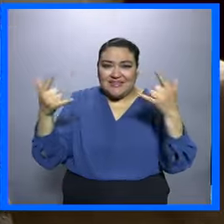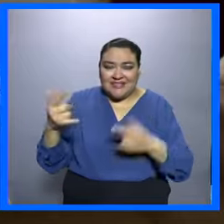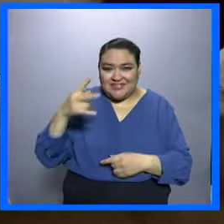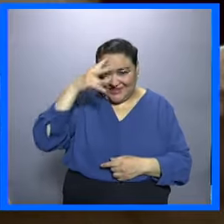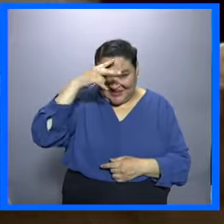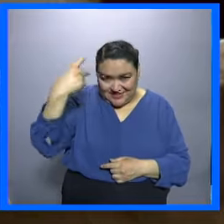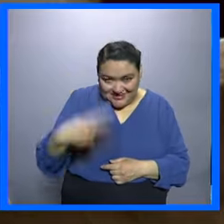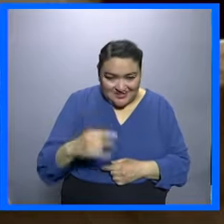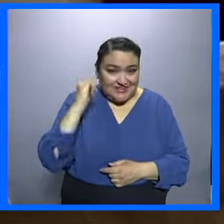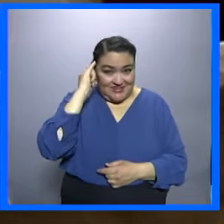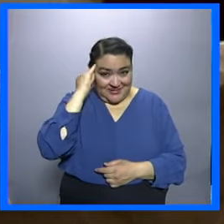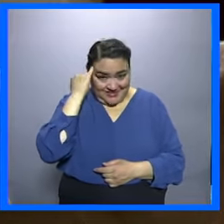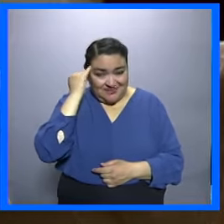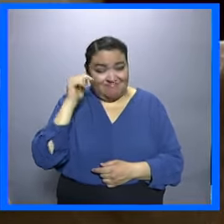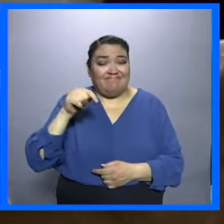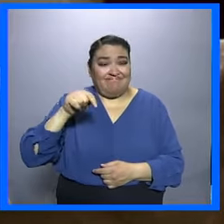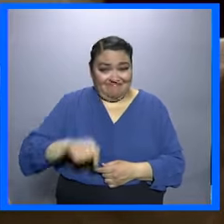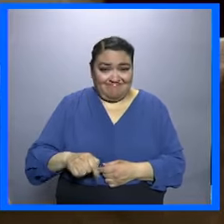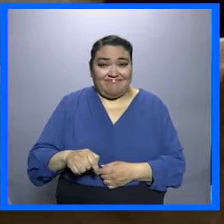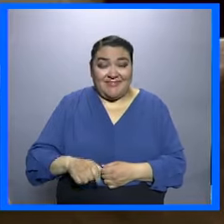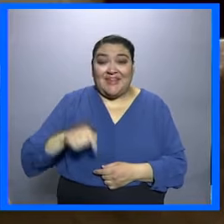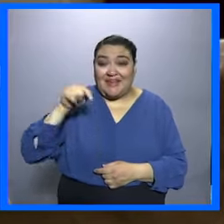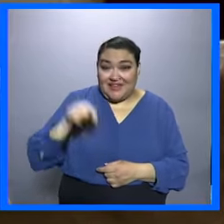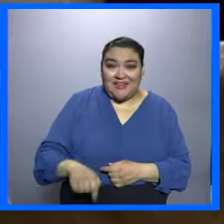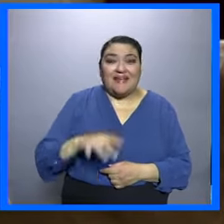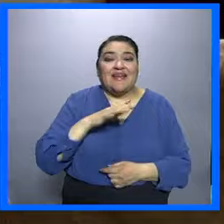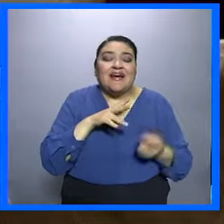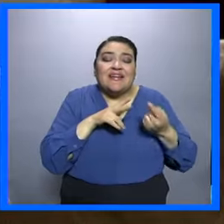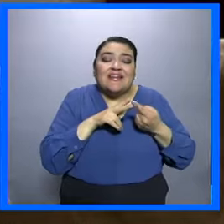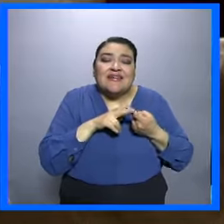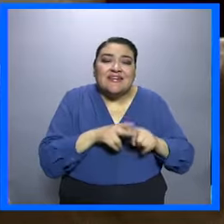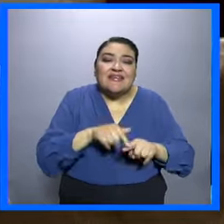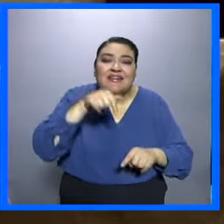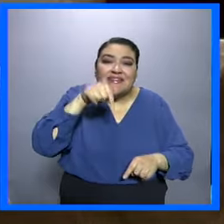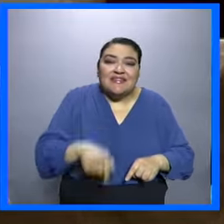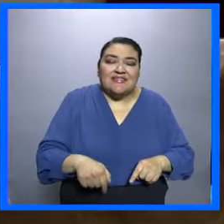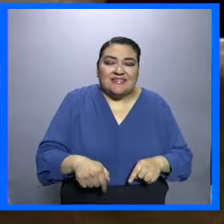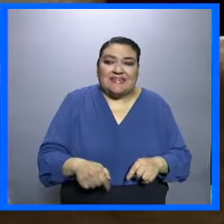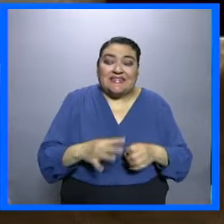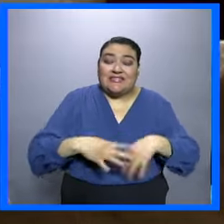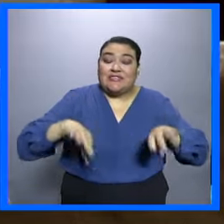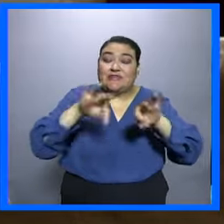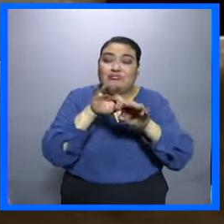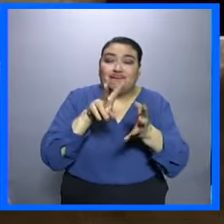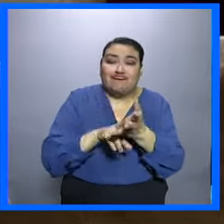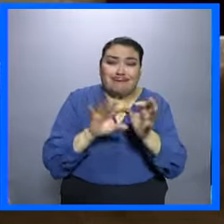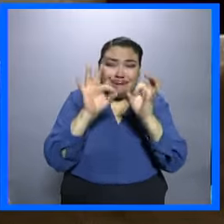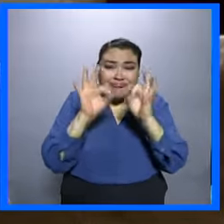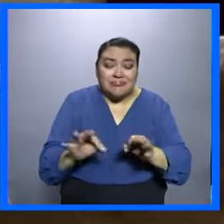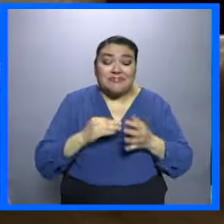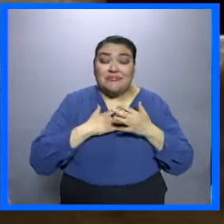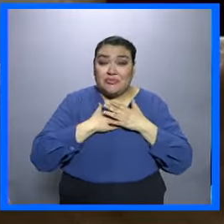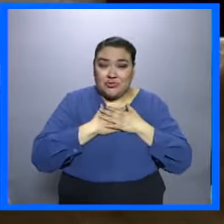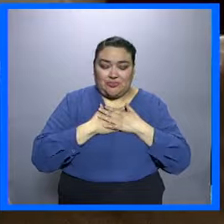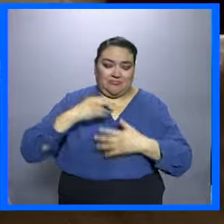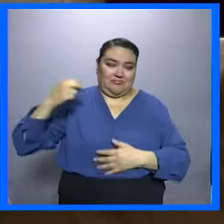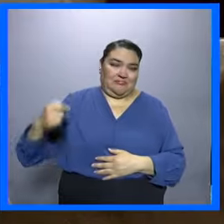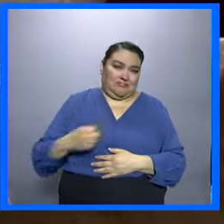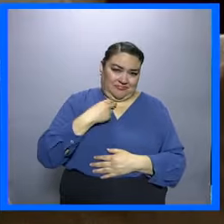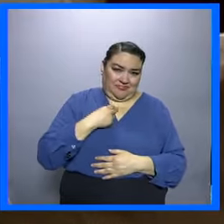pueblos originarios más que nada. Aquí está la raíz y aquí está la esencia pura. Para mí es un honor estar